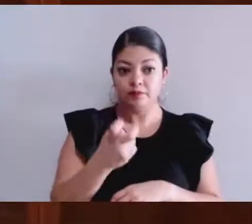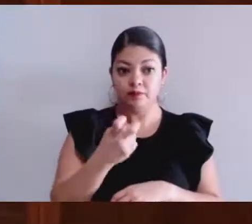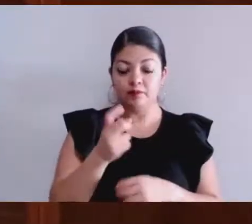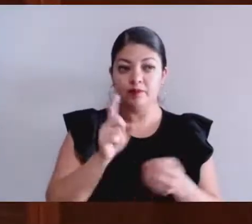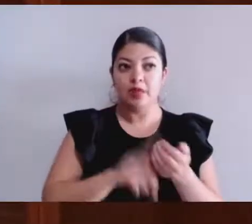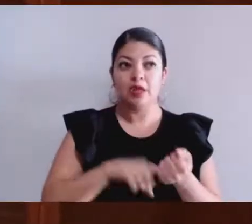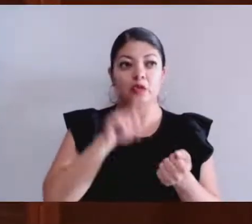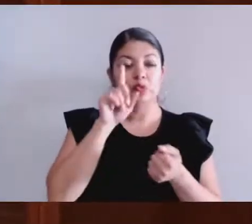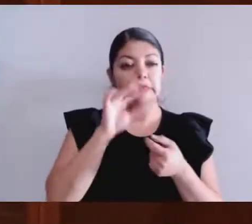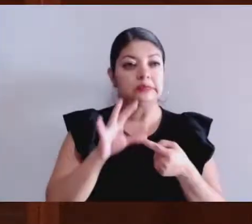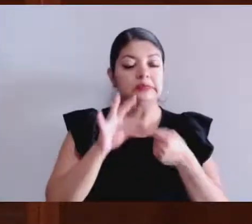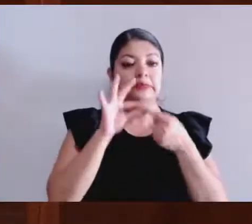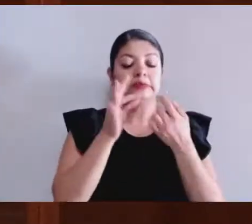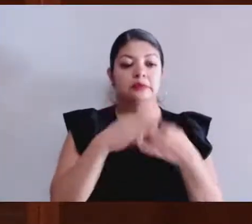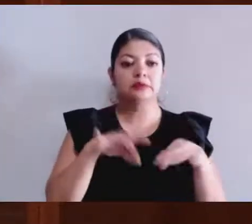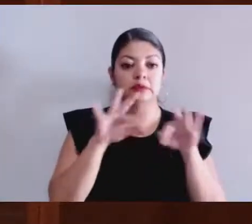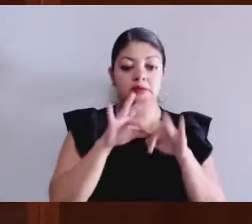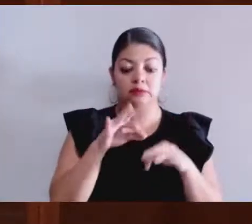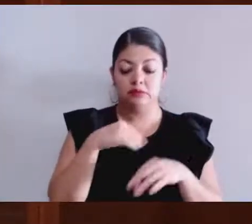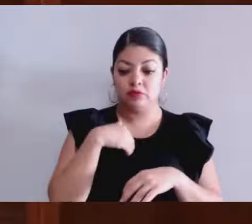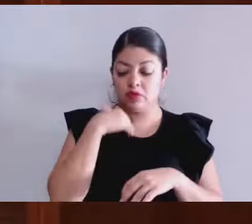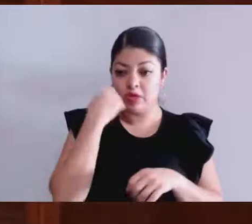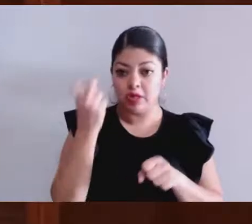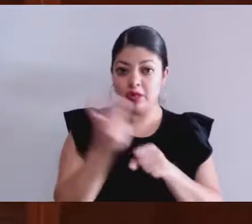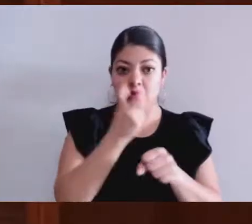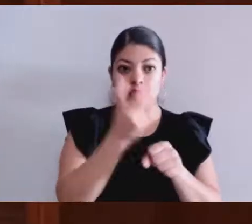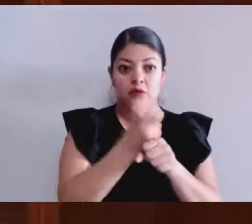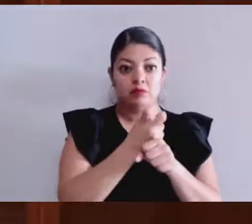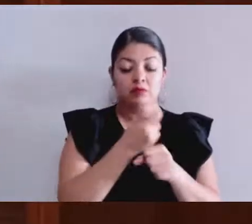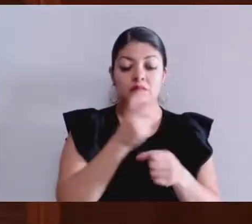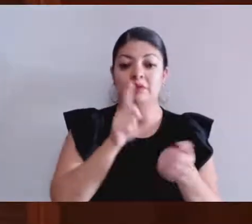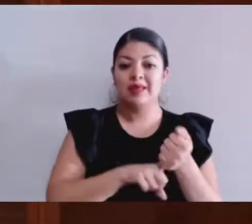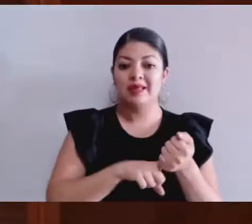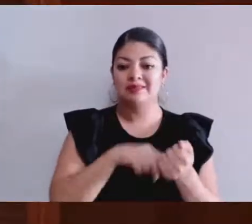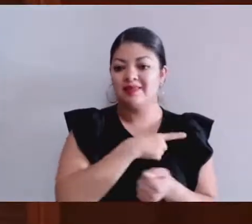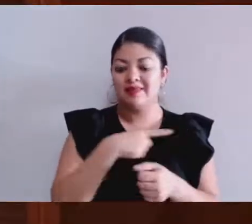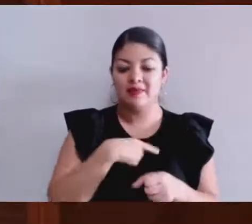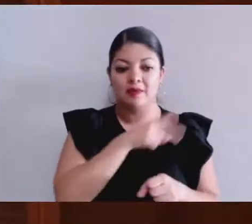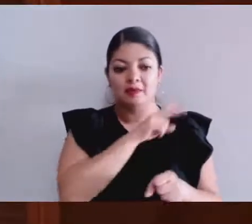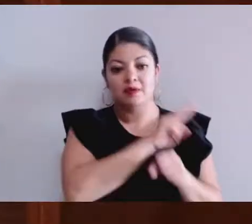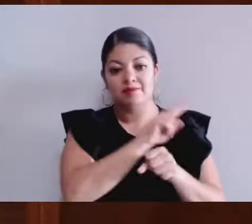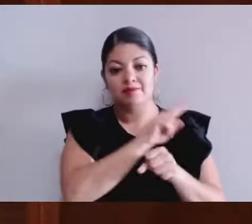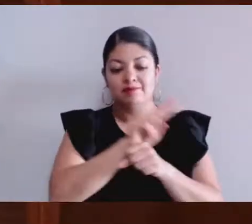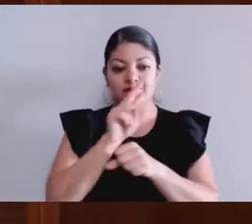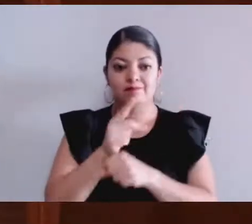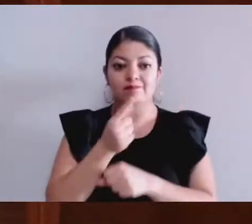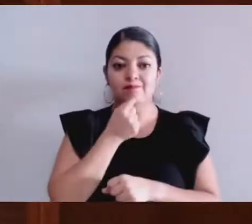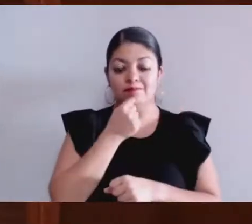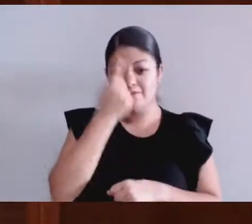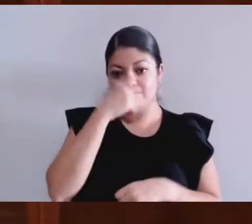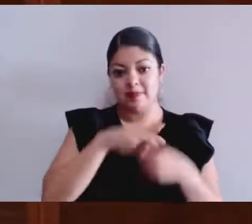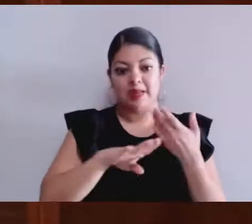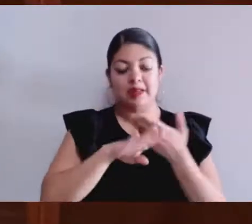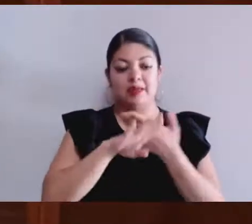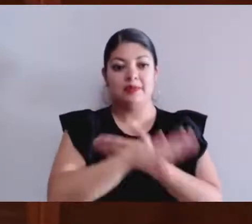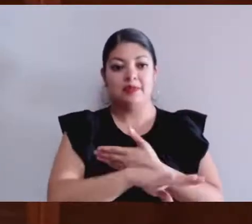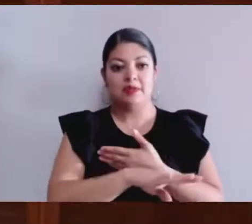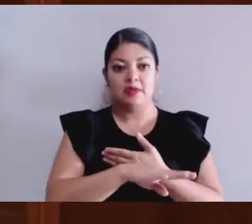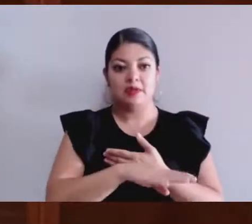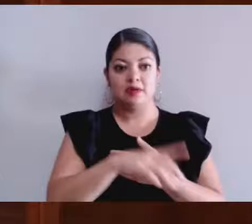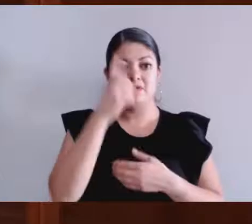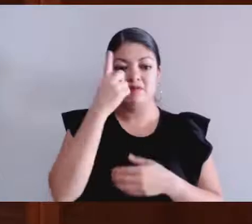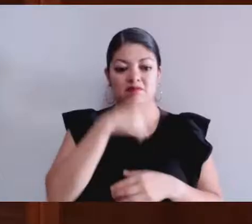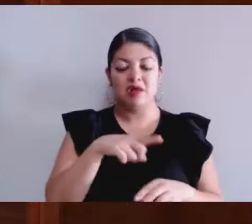un punto fundamental del presente exhorto es que los operativos de prevención inhiban